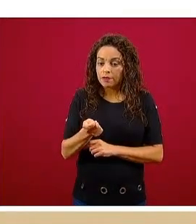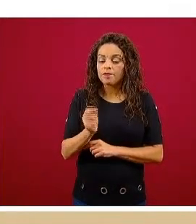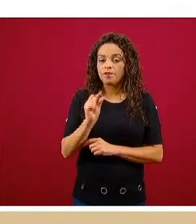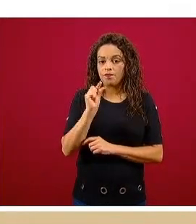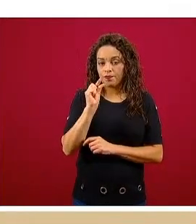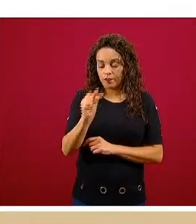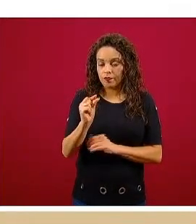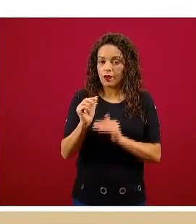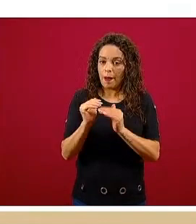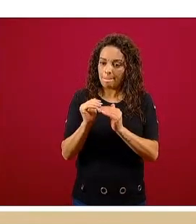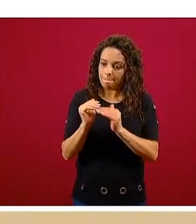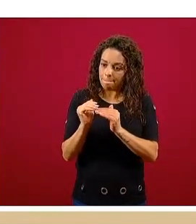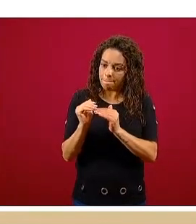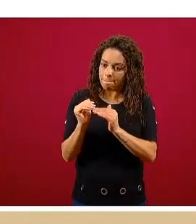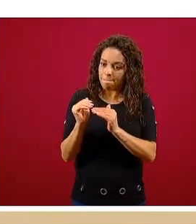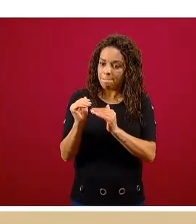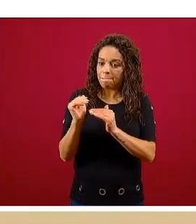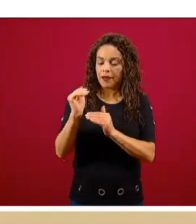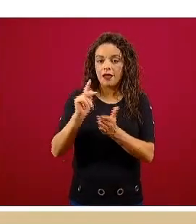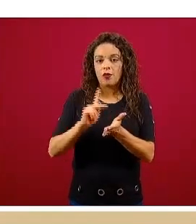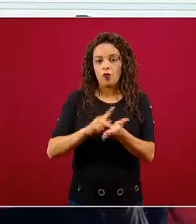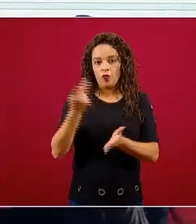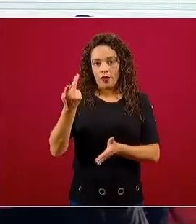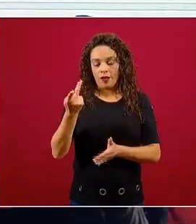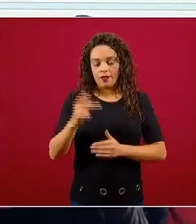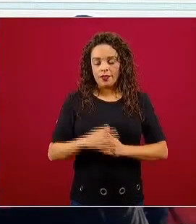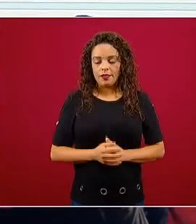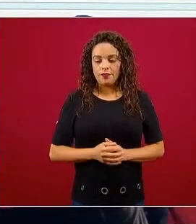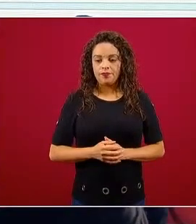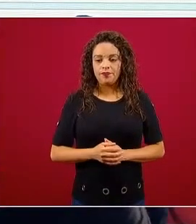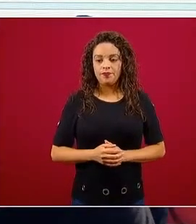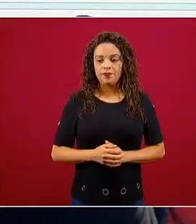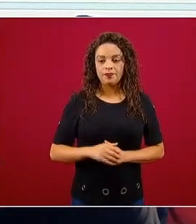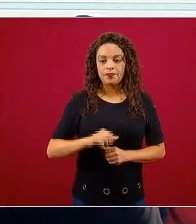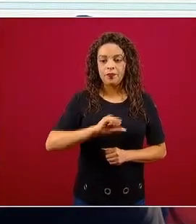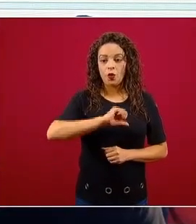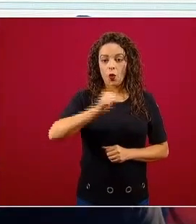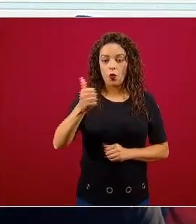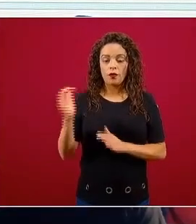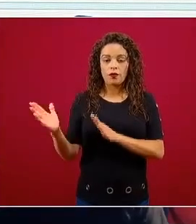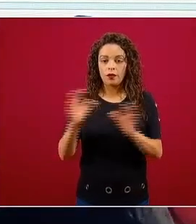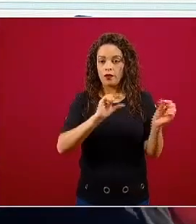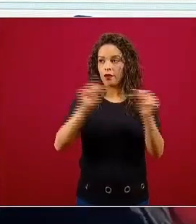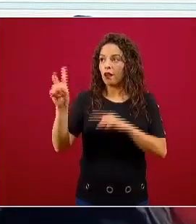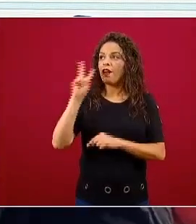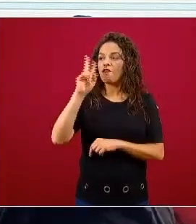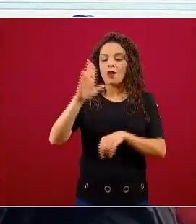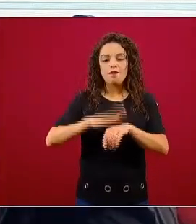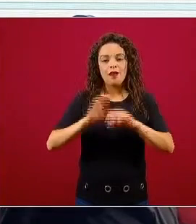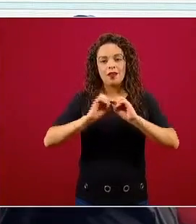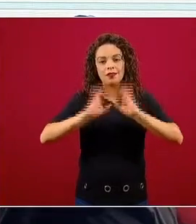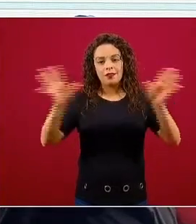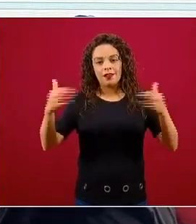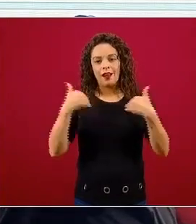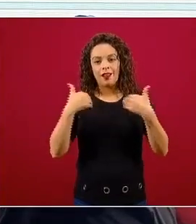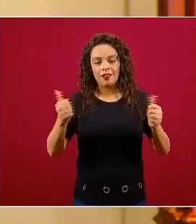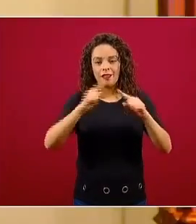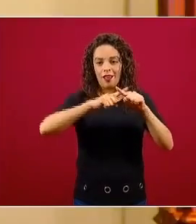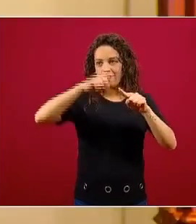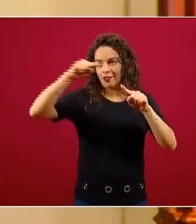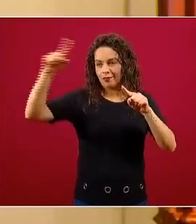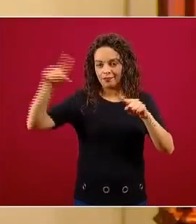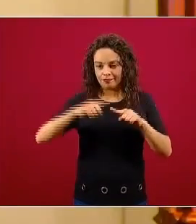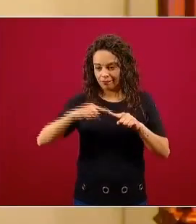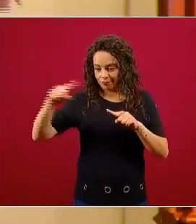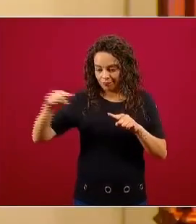tendencia ascendente. Veamos la siguiente diapositiva para ver mejor la curva de Hidalgo. Aquí está, esta es la curva precisamente de